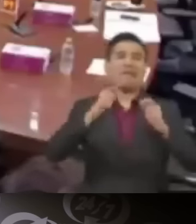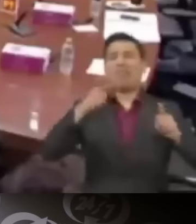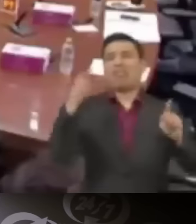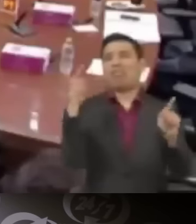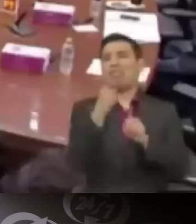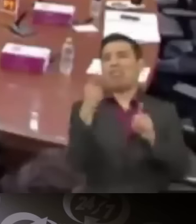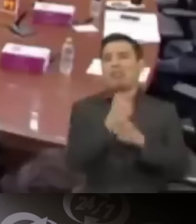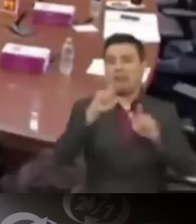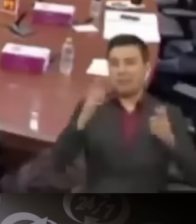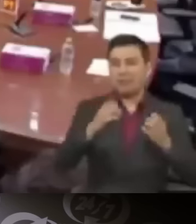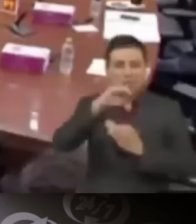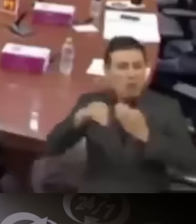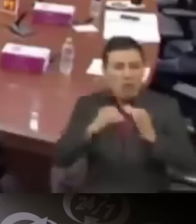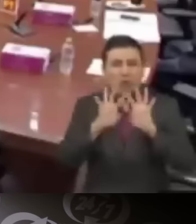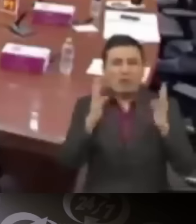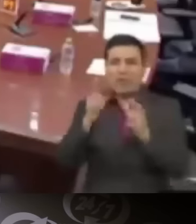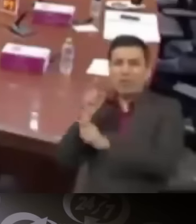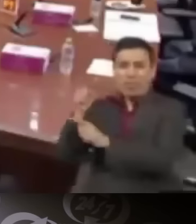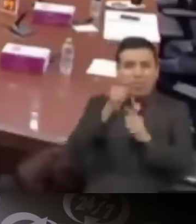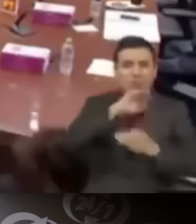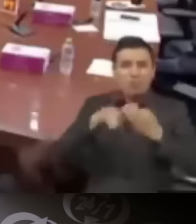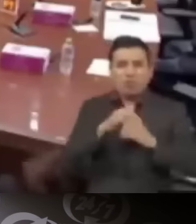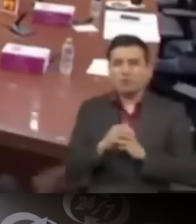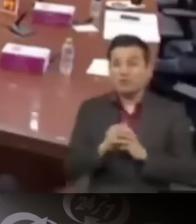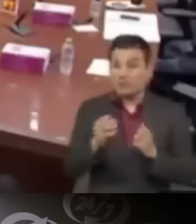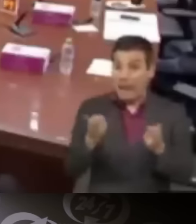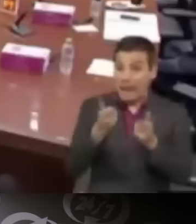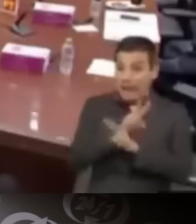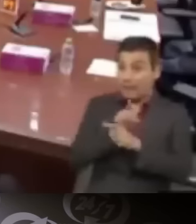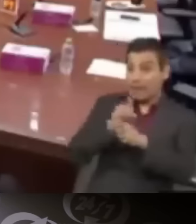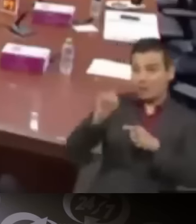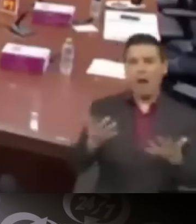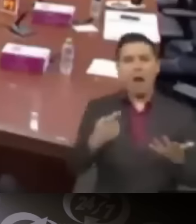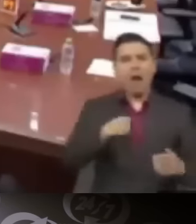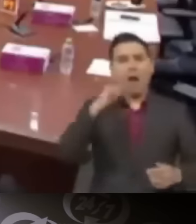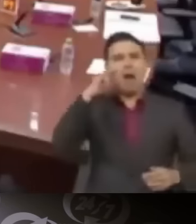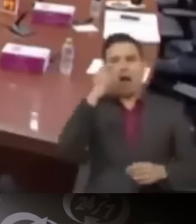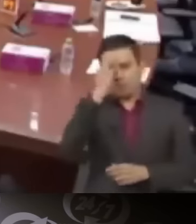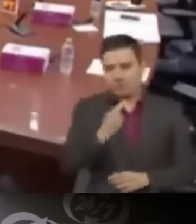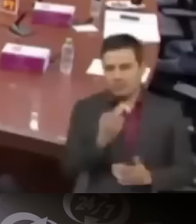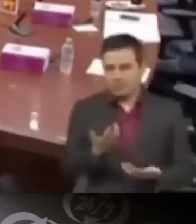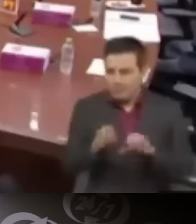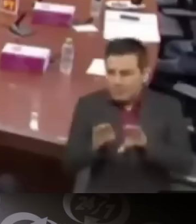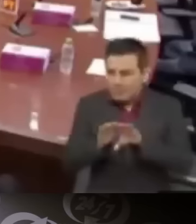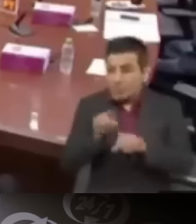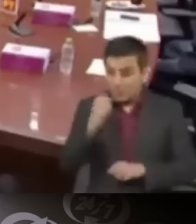la gana a cualquiera de esta herradura de la democracia, pero el señor sí exige respeto. Para